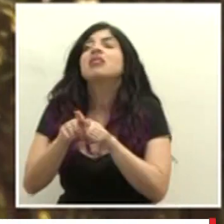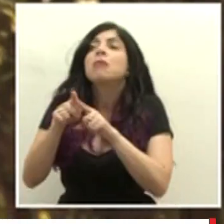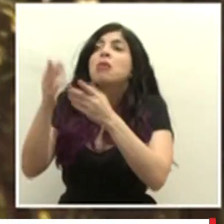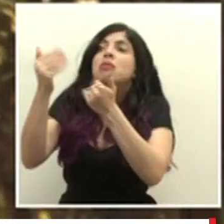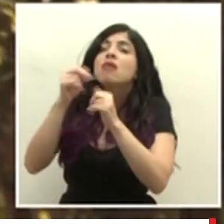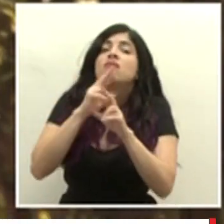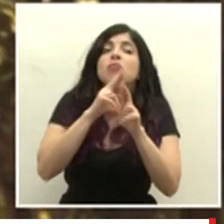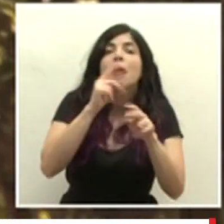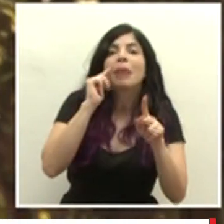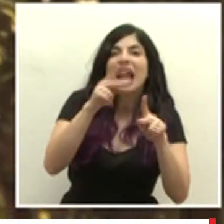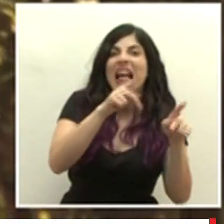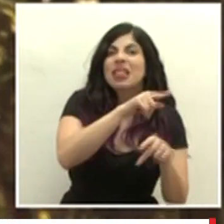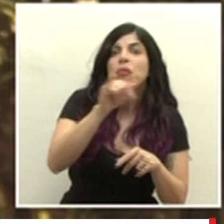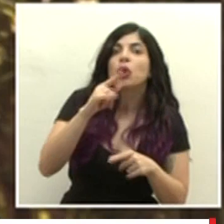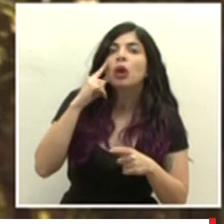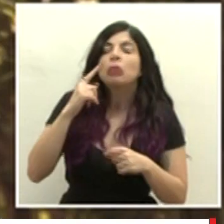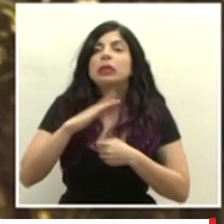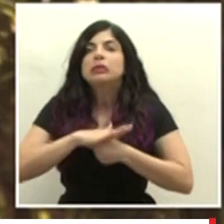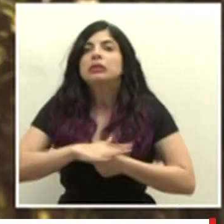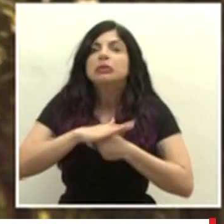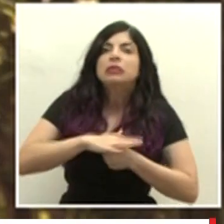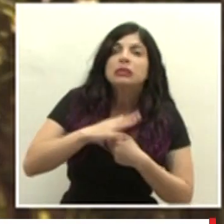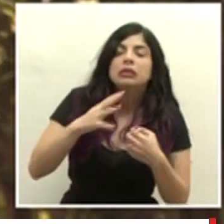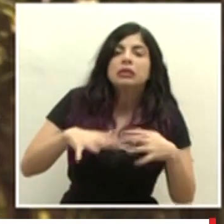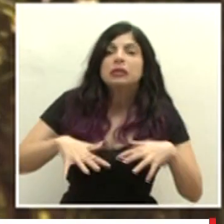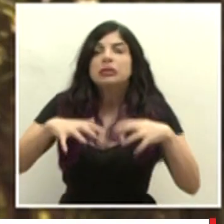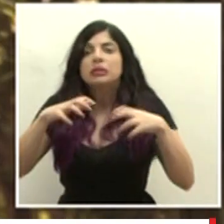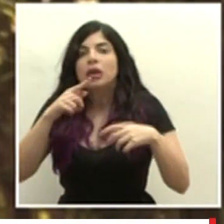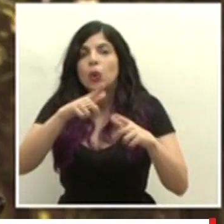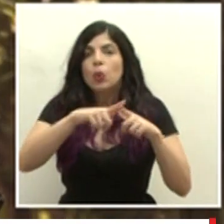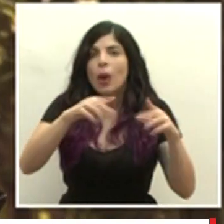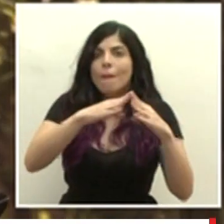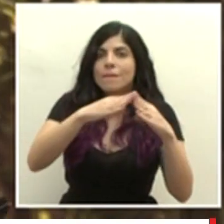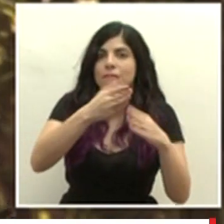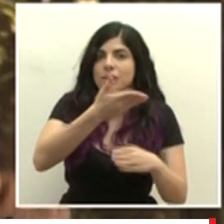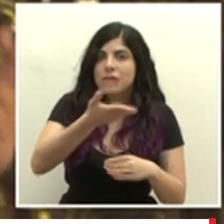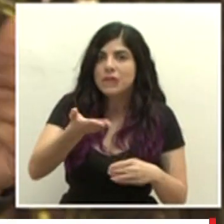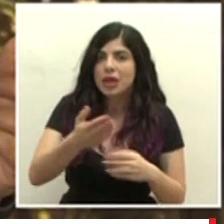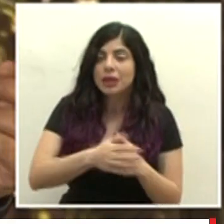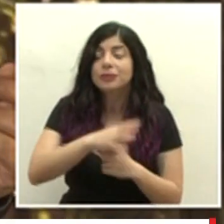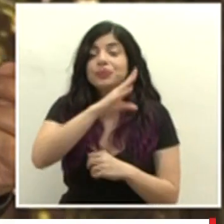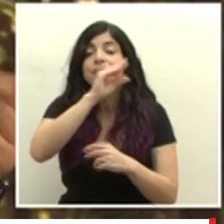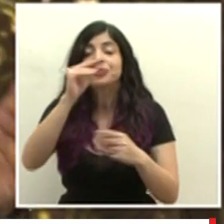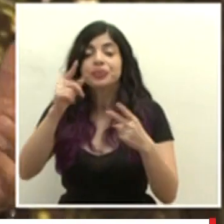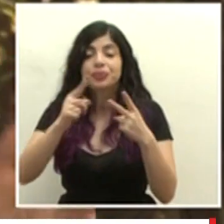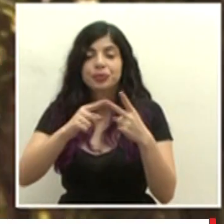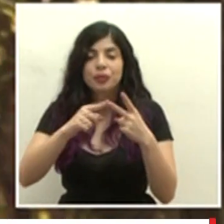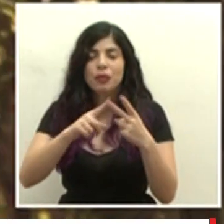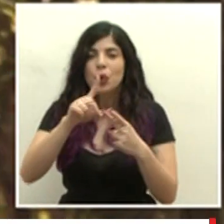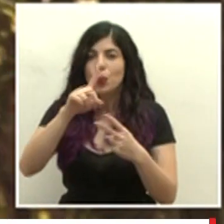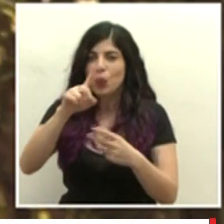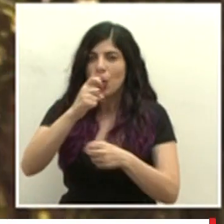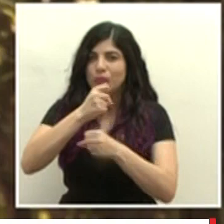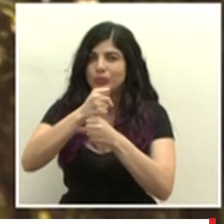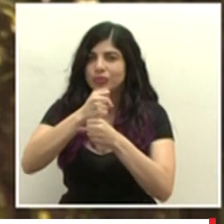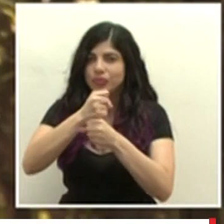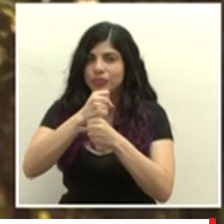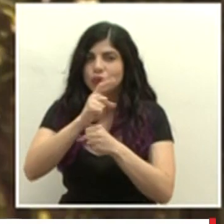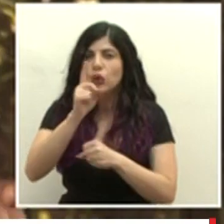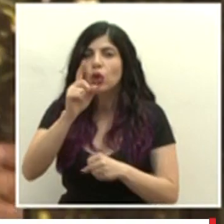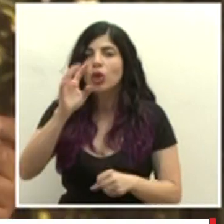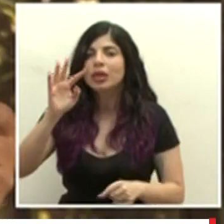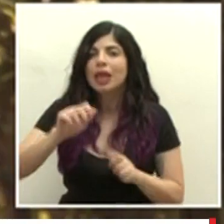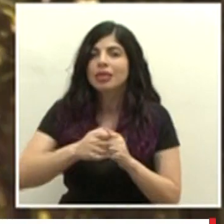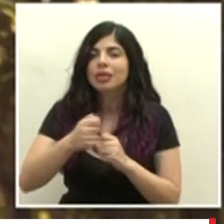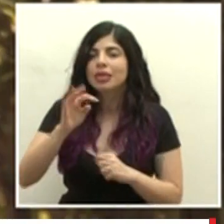un poco desesperada en estas regiones. Y en una de las manifestaciones en